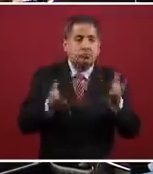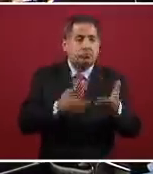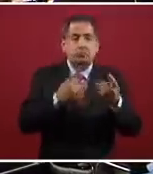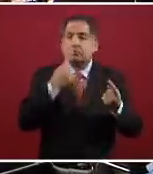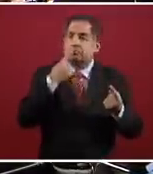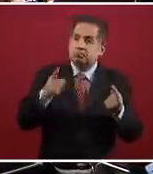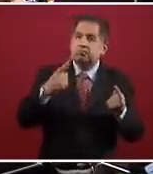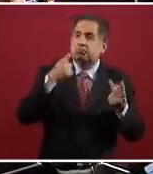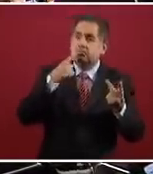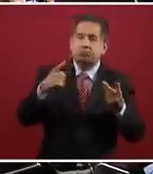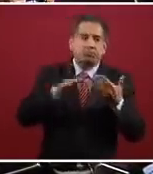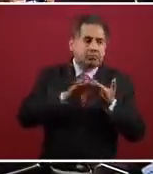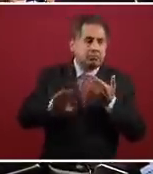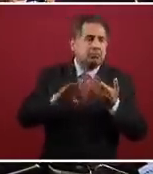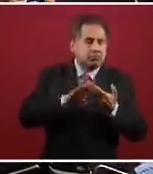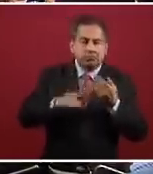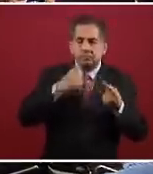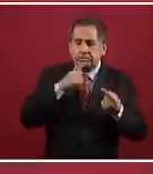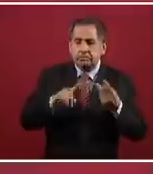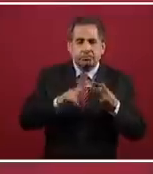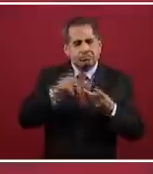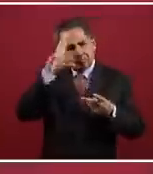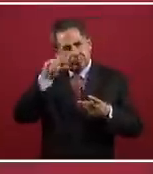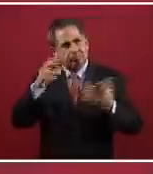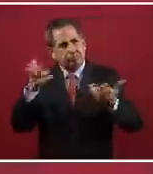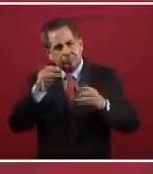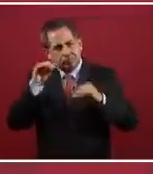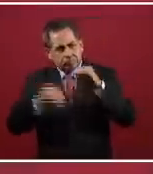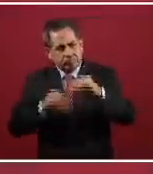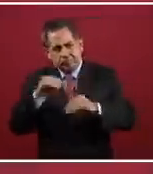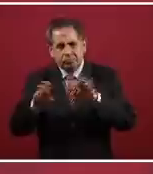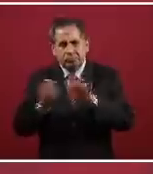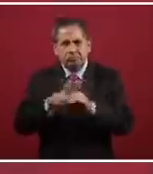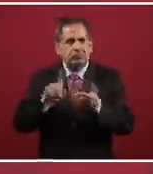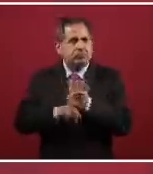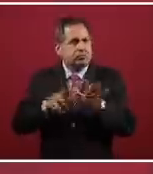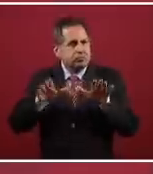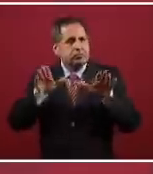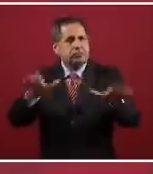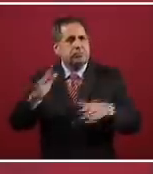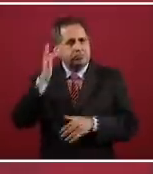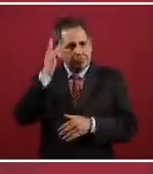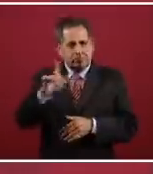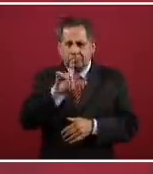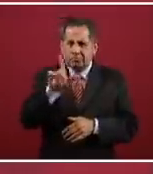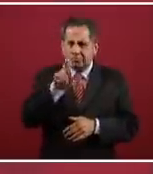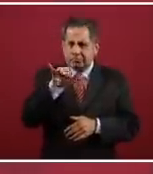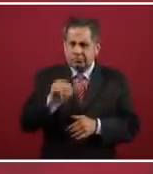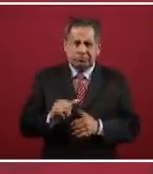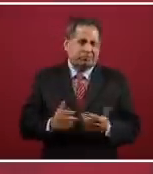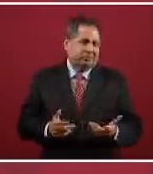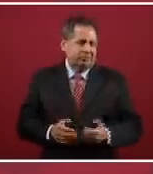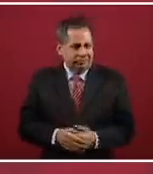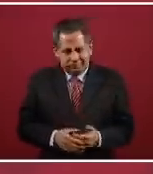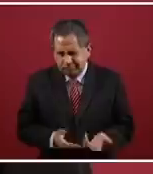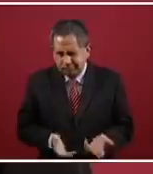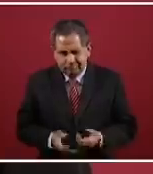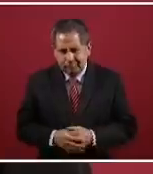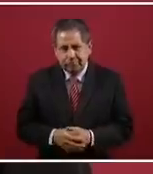amparos para que no se construya el aeropuerto en Santa Lucía,